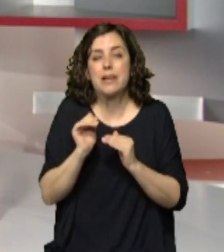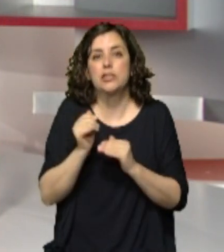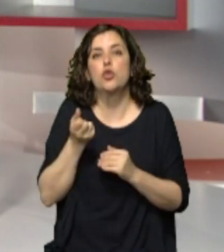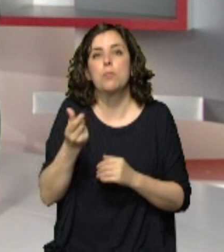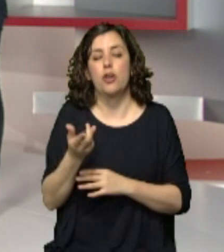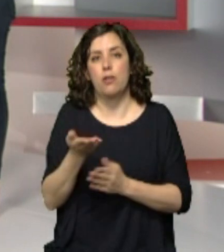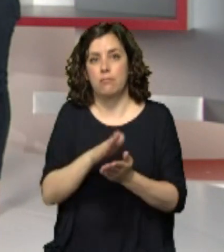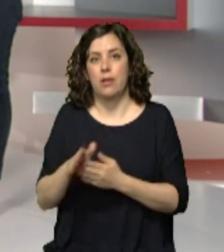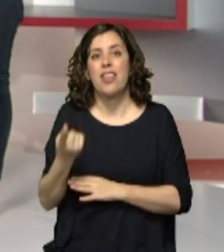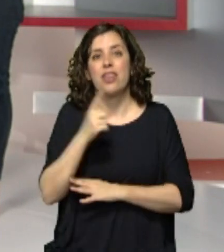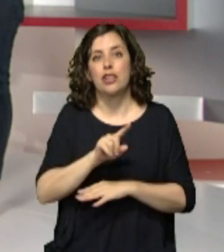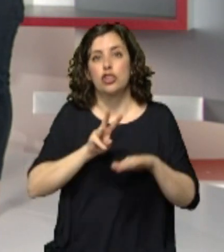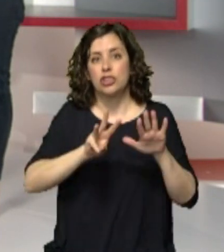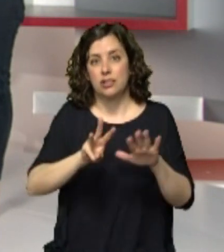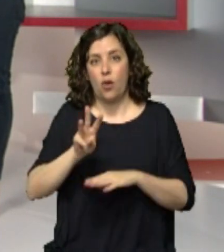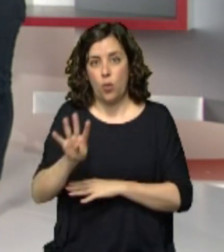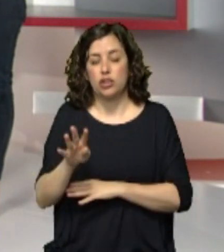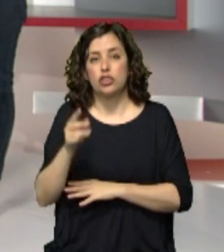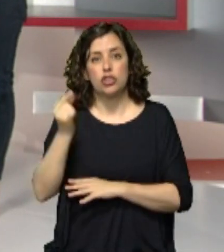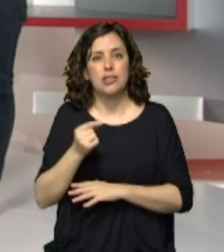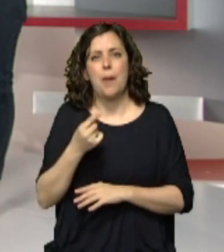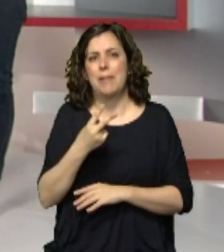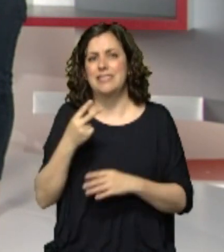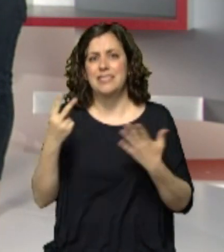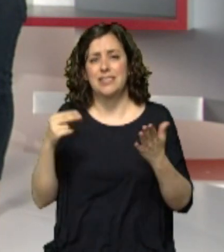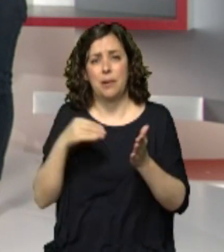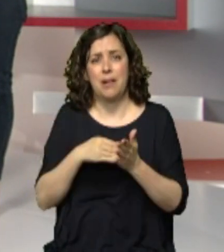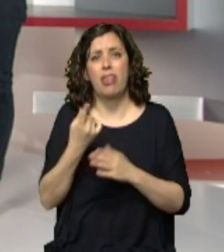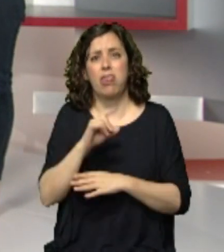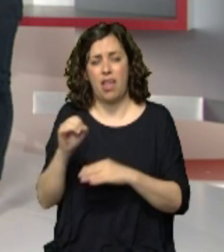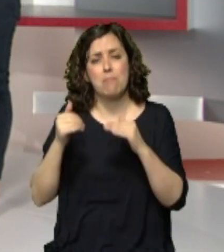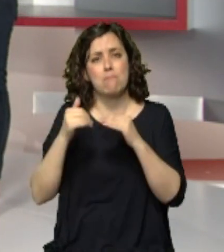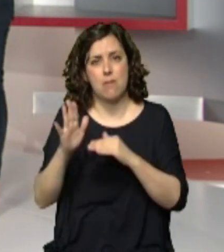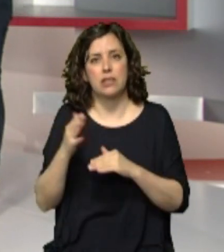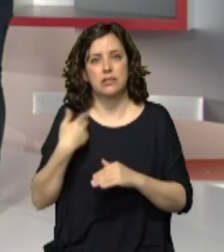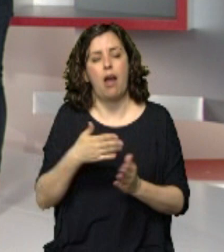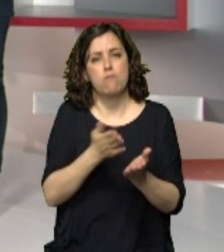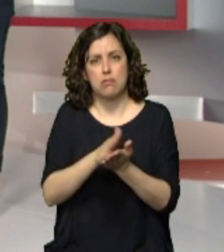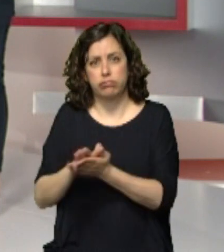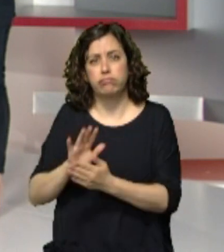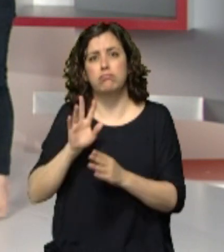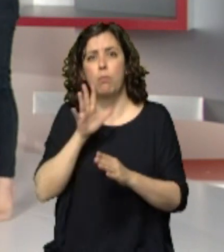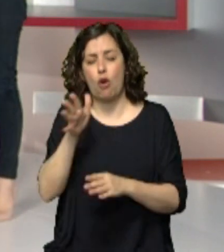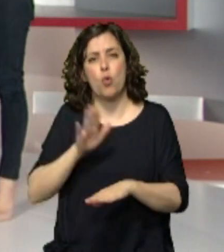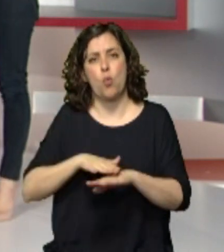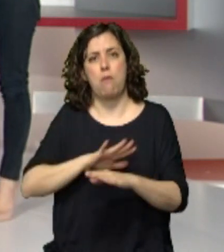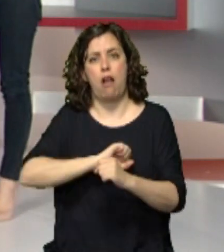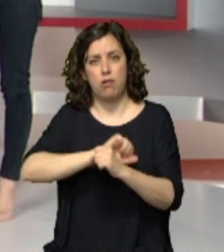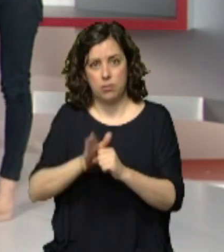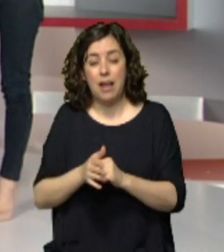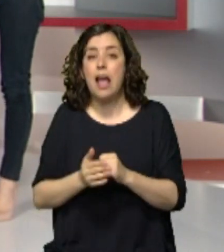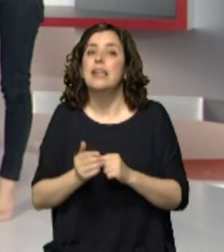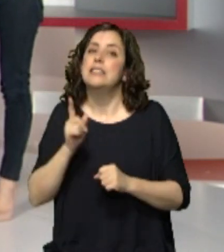tienen 184, son ya más de 27.100 las personas que han muerto con COVID-19. Los contagios también suben algo, más